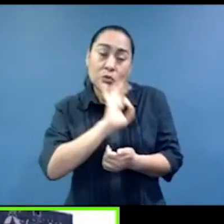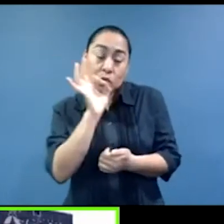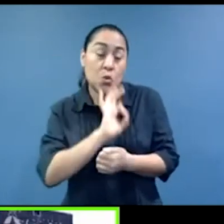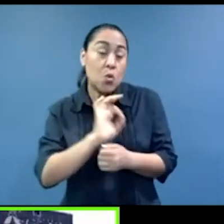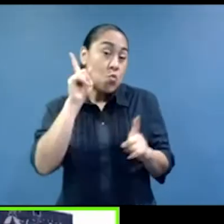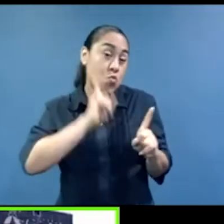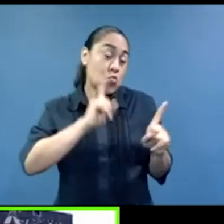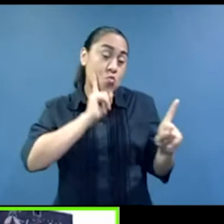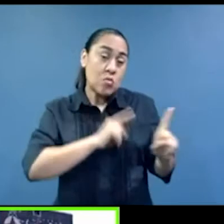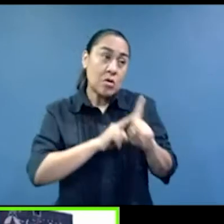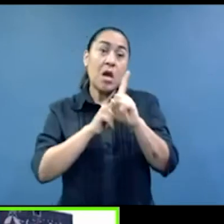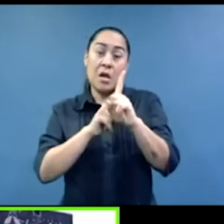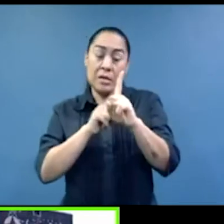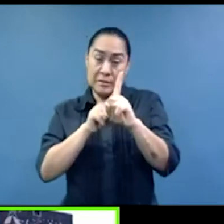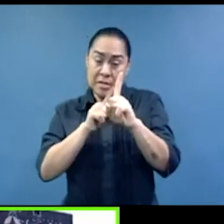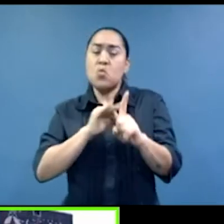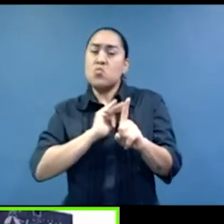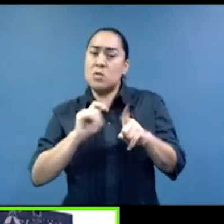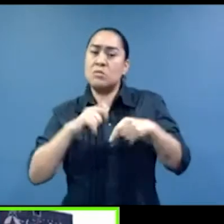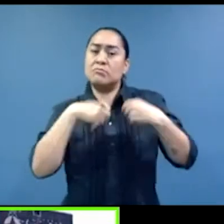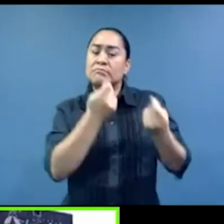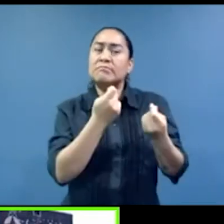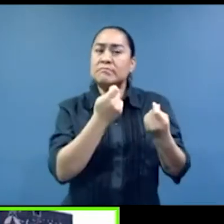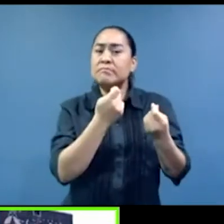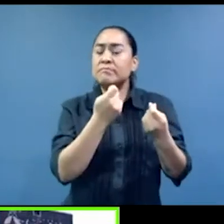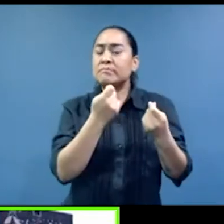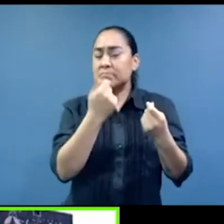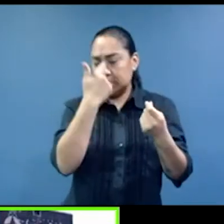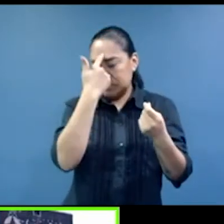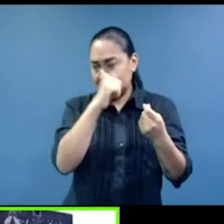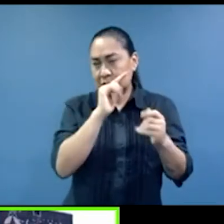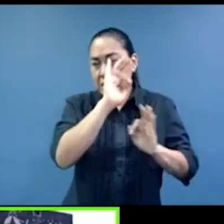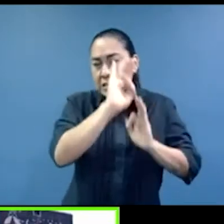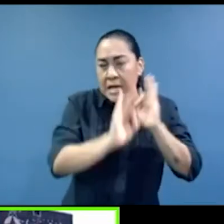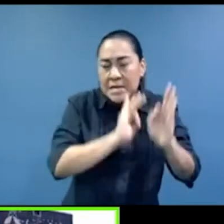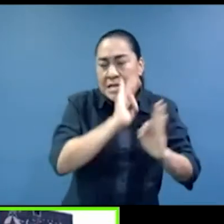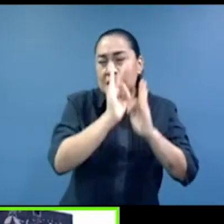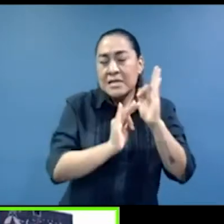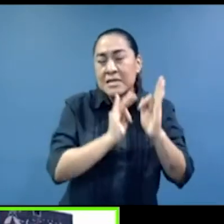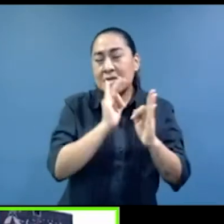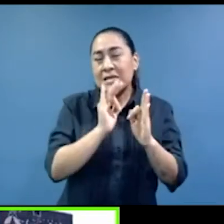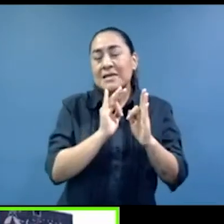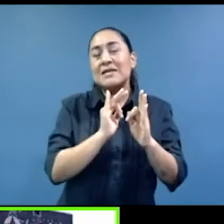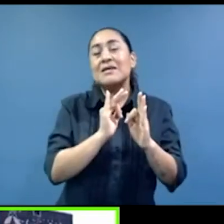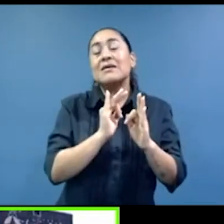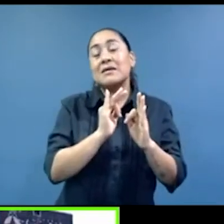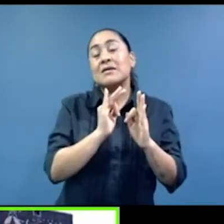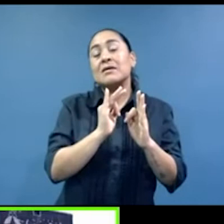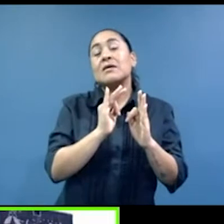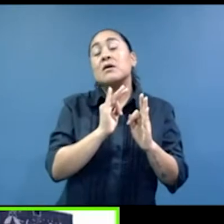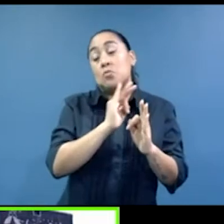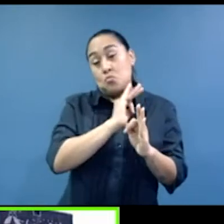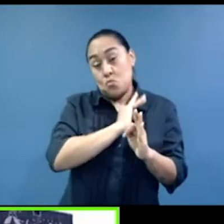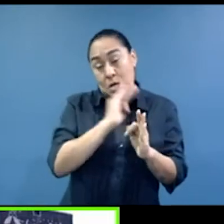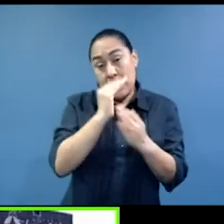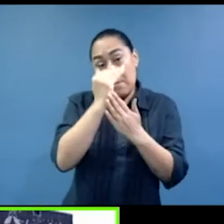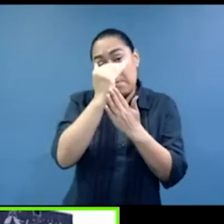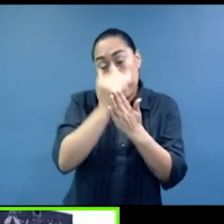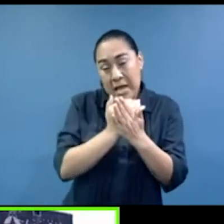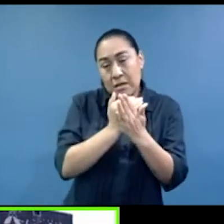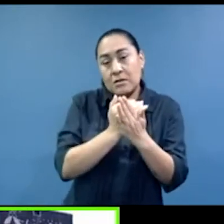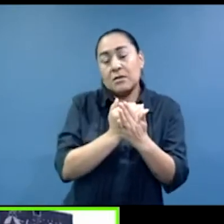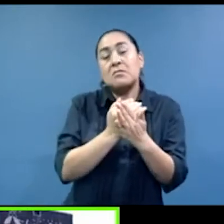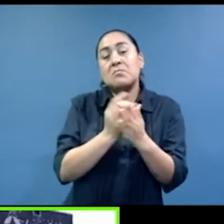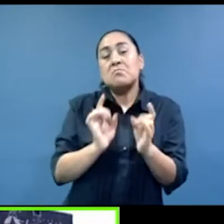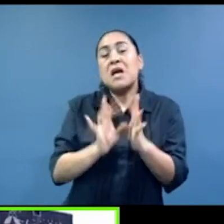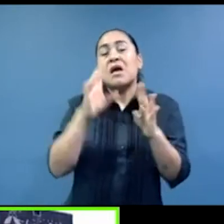un tratamiento del reproductivo que evite que su descendencia tenga enfermedades